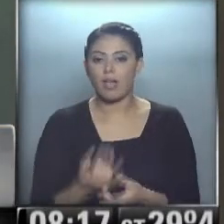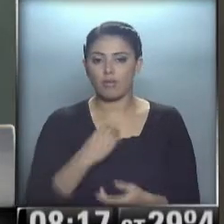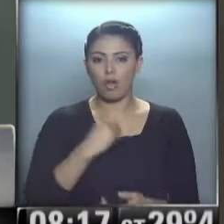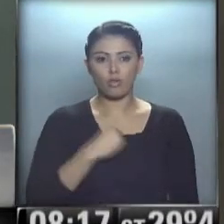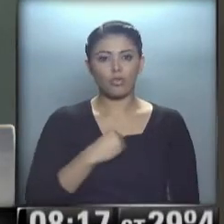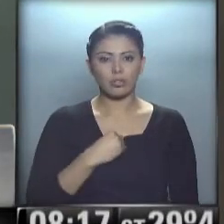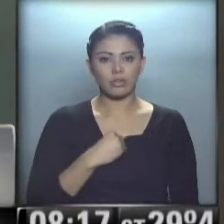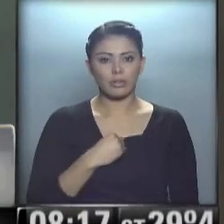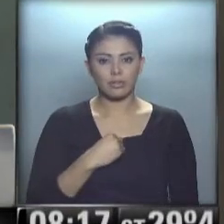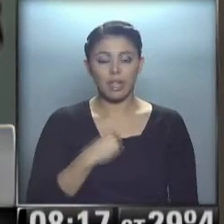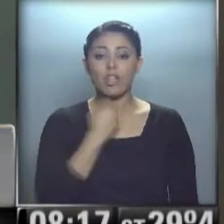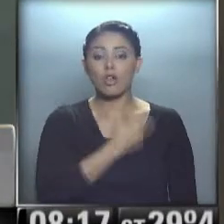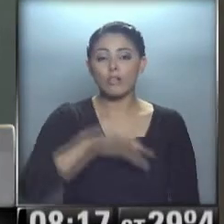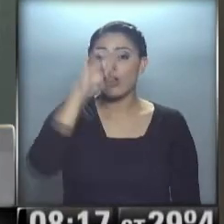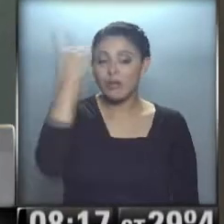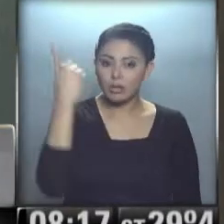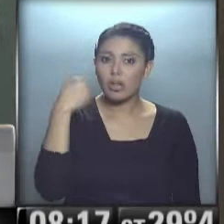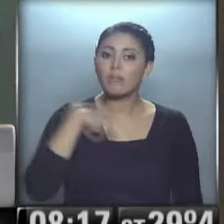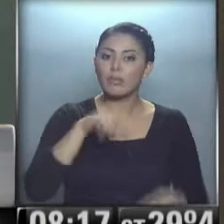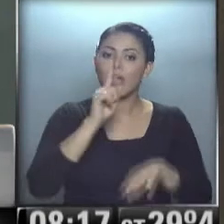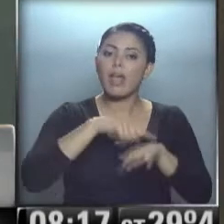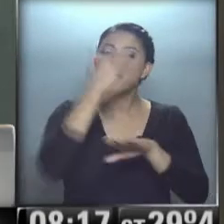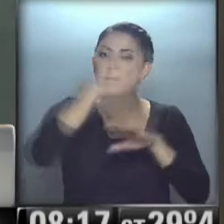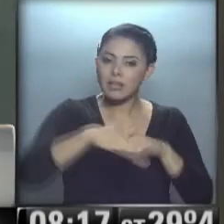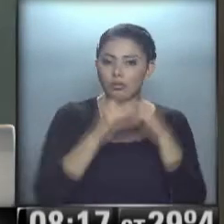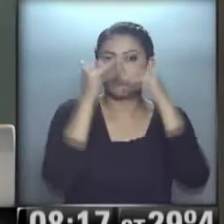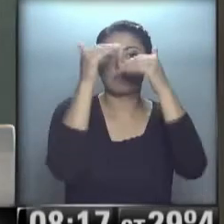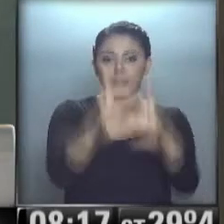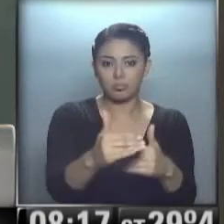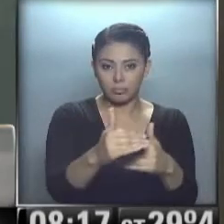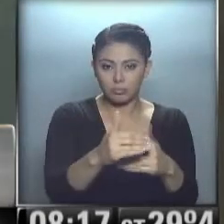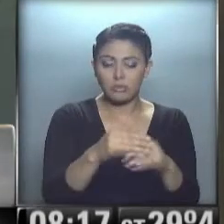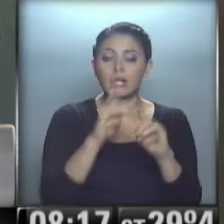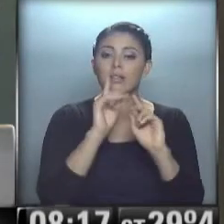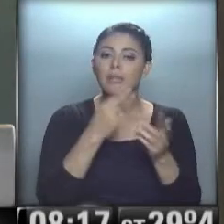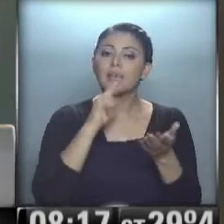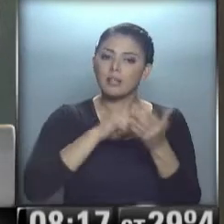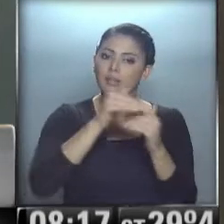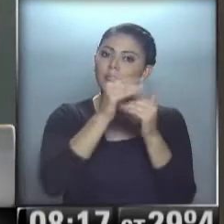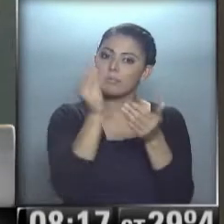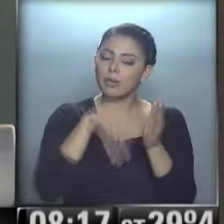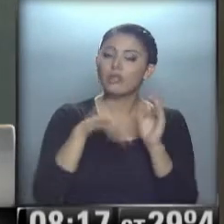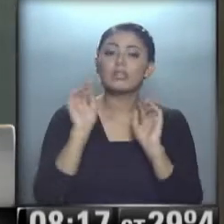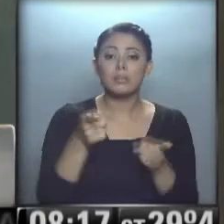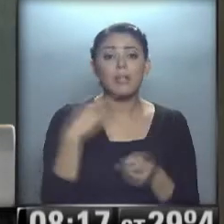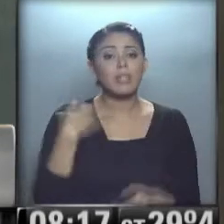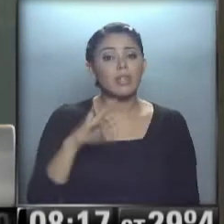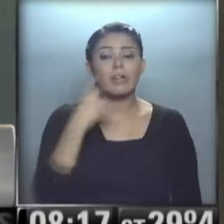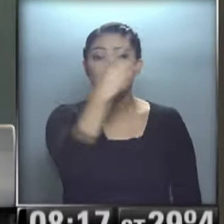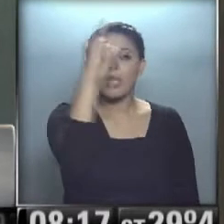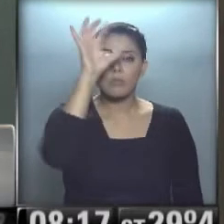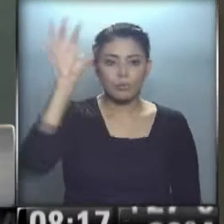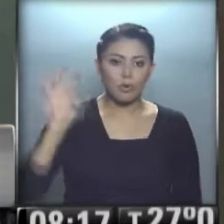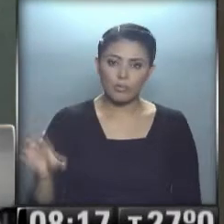por parte del Estado Nacional de la reprogramación de los vencimientos de capital e intereses, también debe existir por parte de los estados